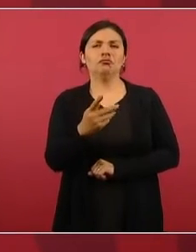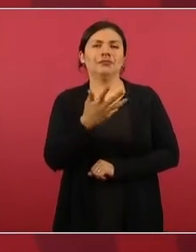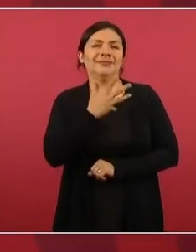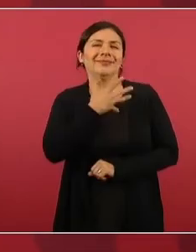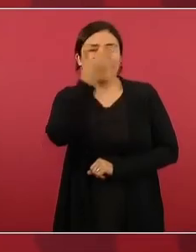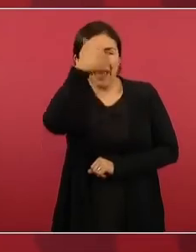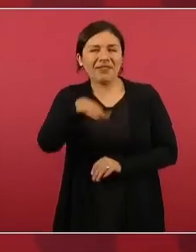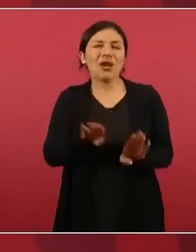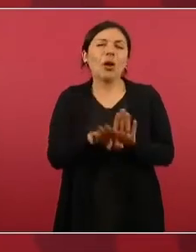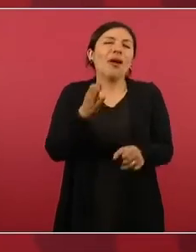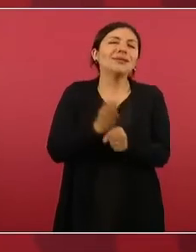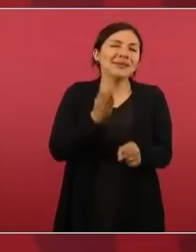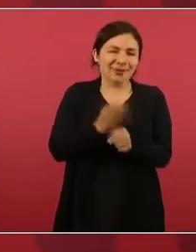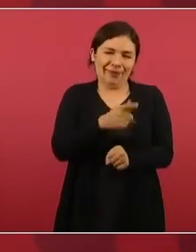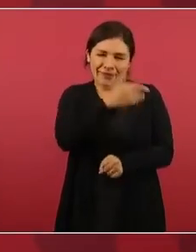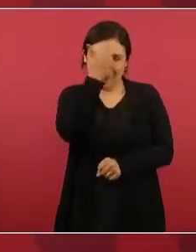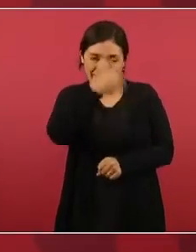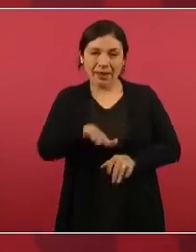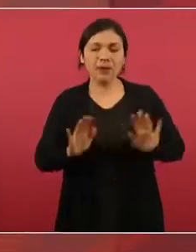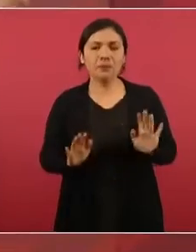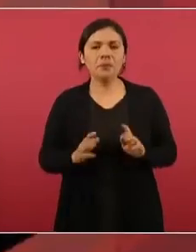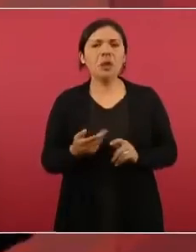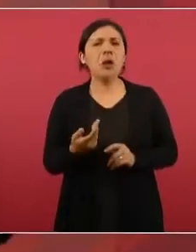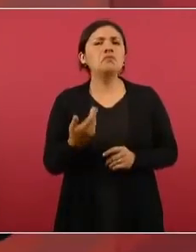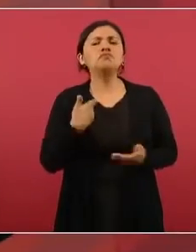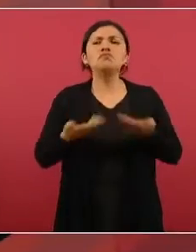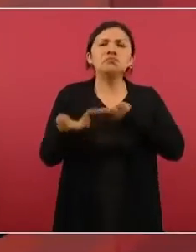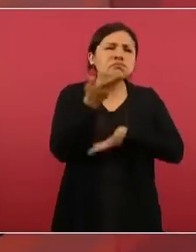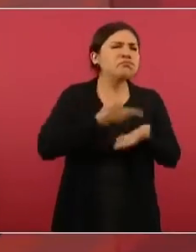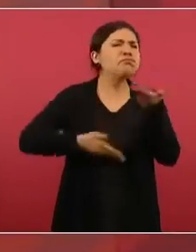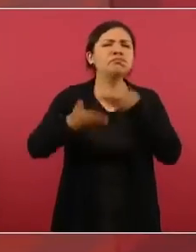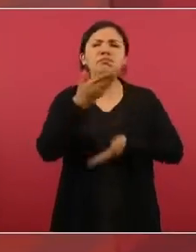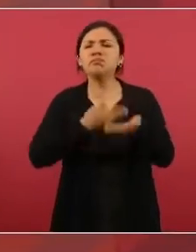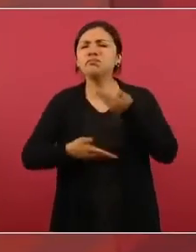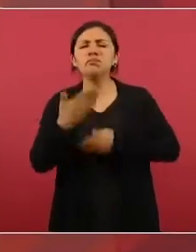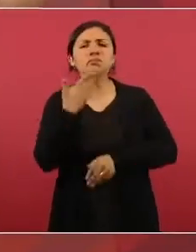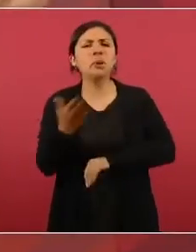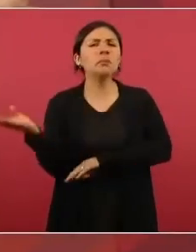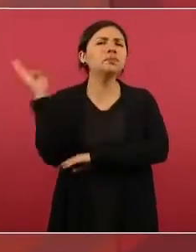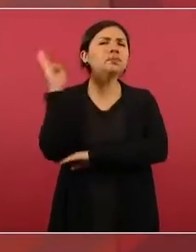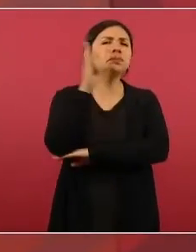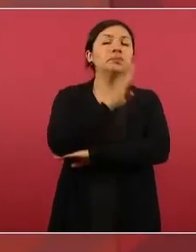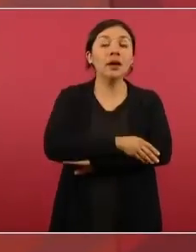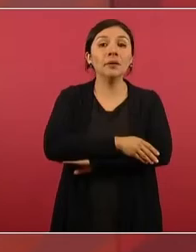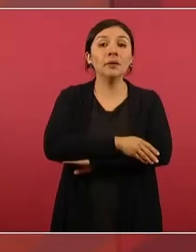humor, y terminamos todo el día